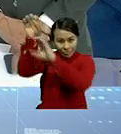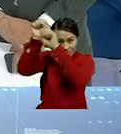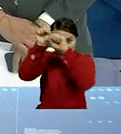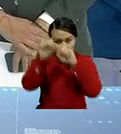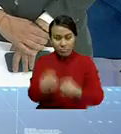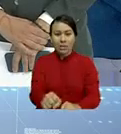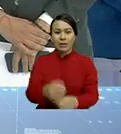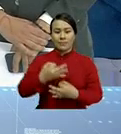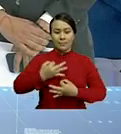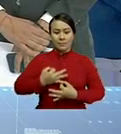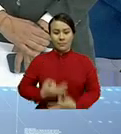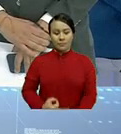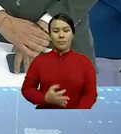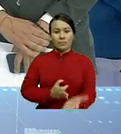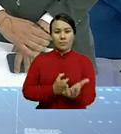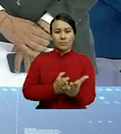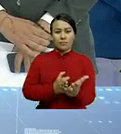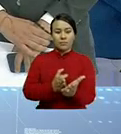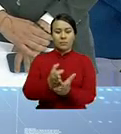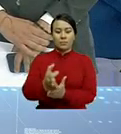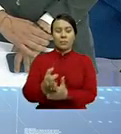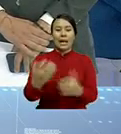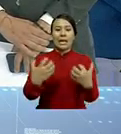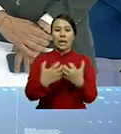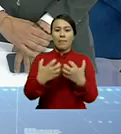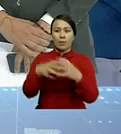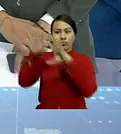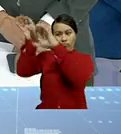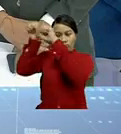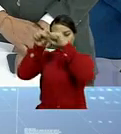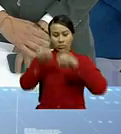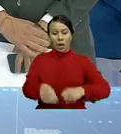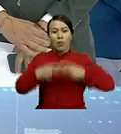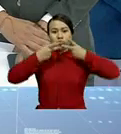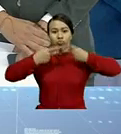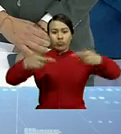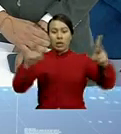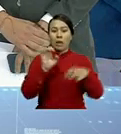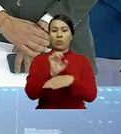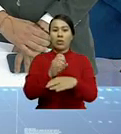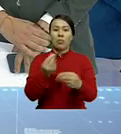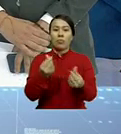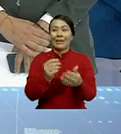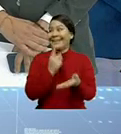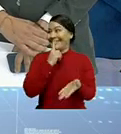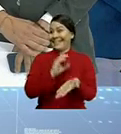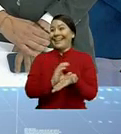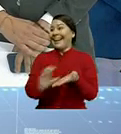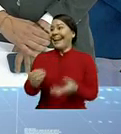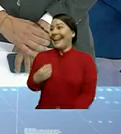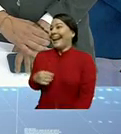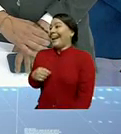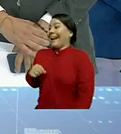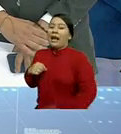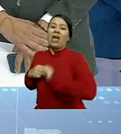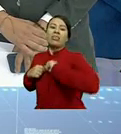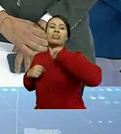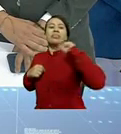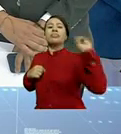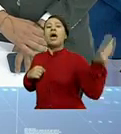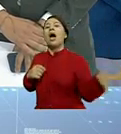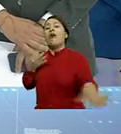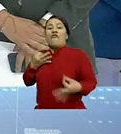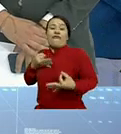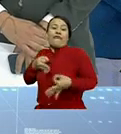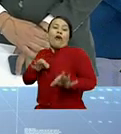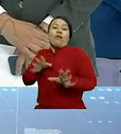de decencia, de lealtad. Porque ese equipo lo trajo y lo hizo conocer en el Ecuador. Claro. Pero por unas cuantas monedas, usted abandona su estilo